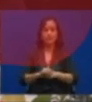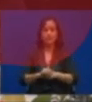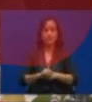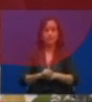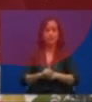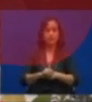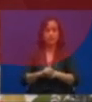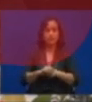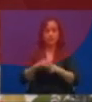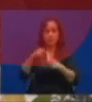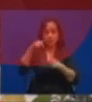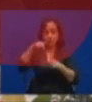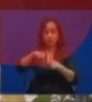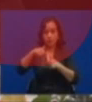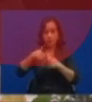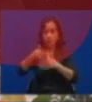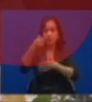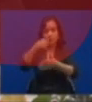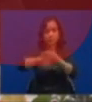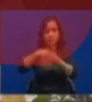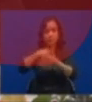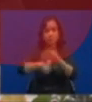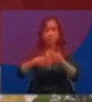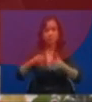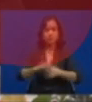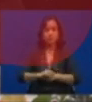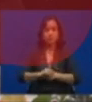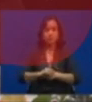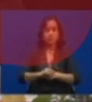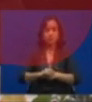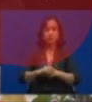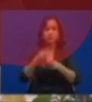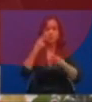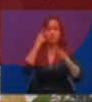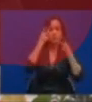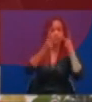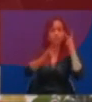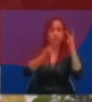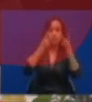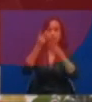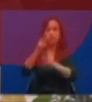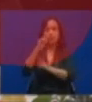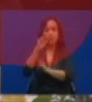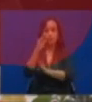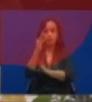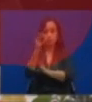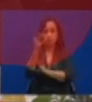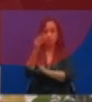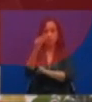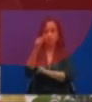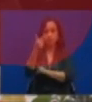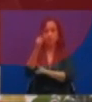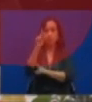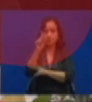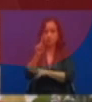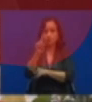en esta lucha se han visitado 971.000